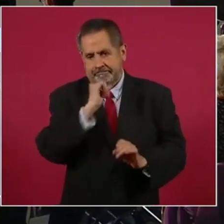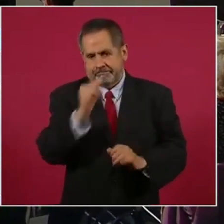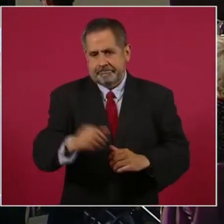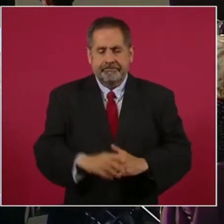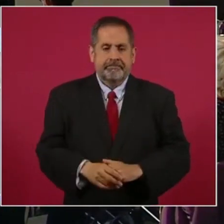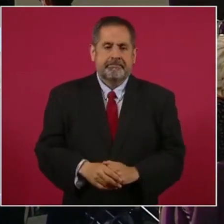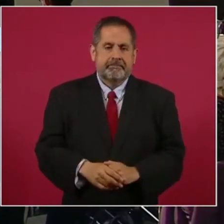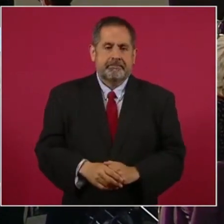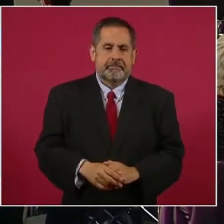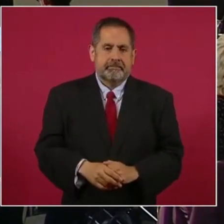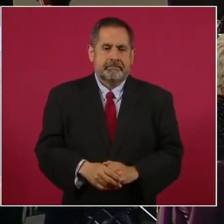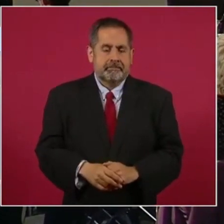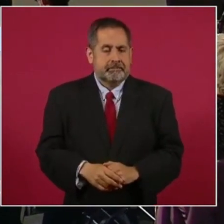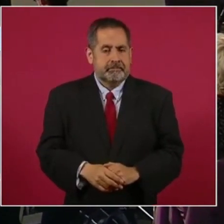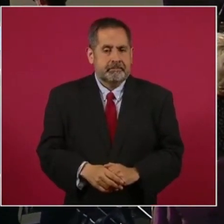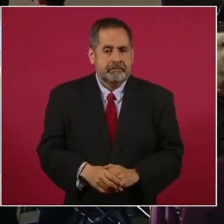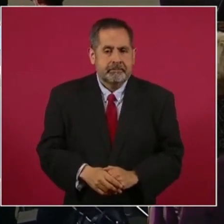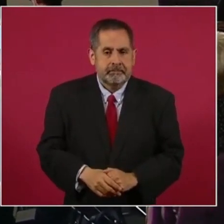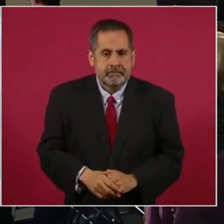Pero sí